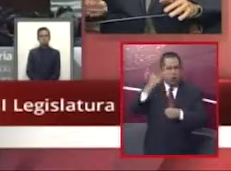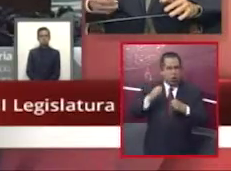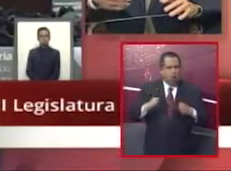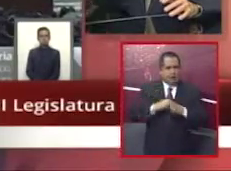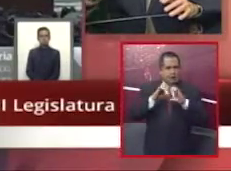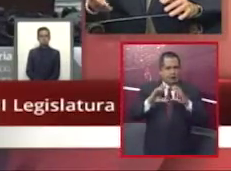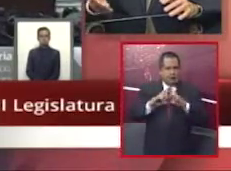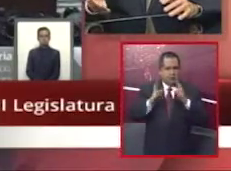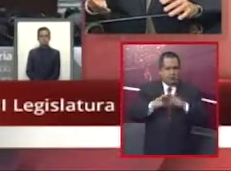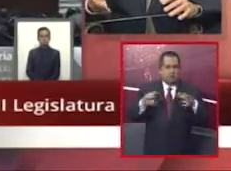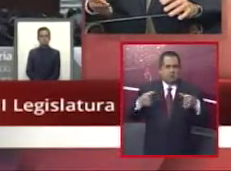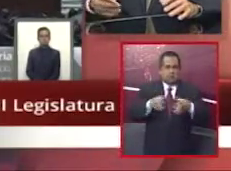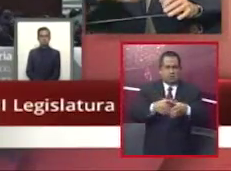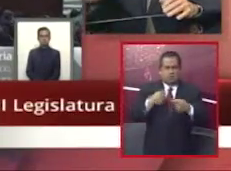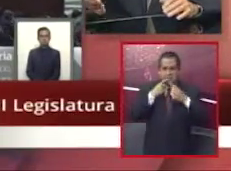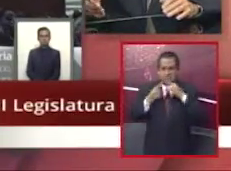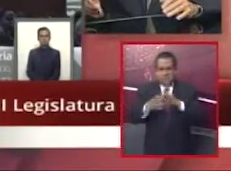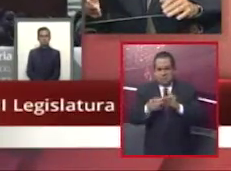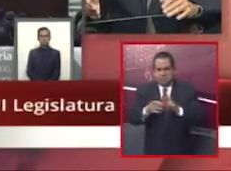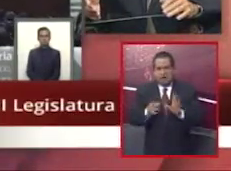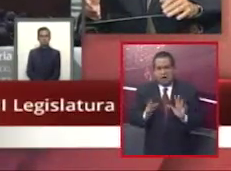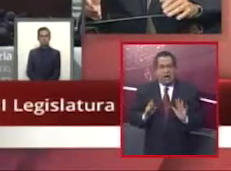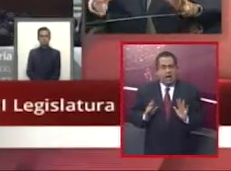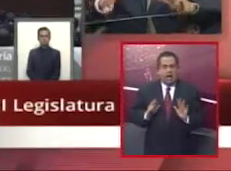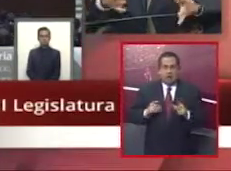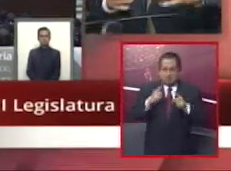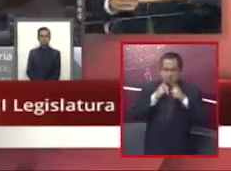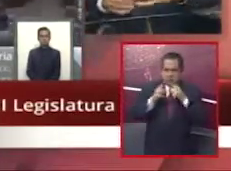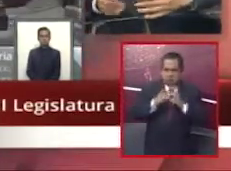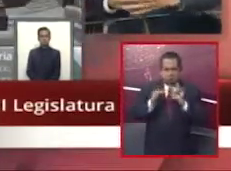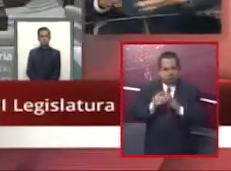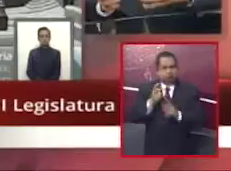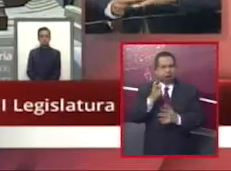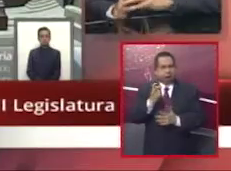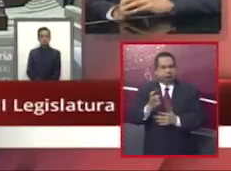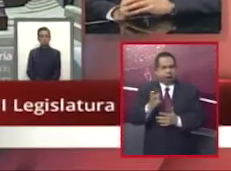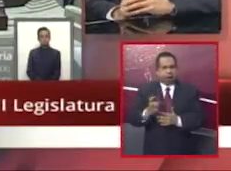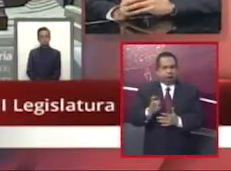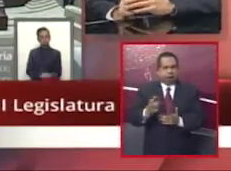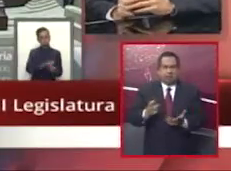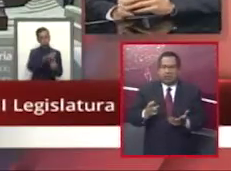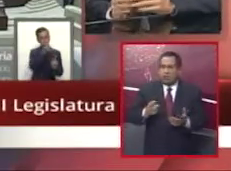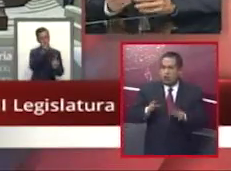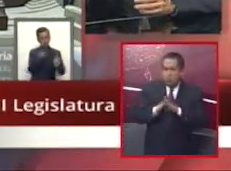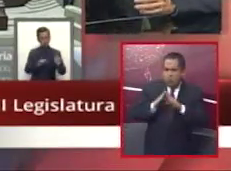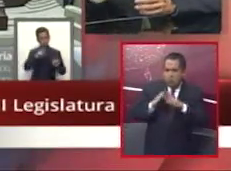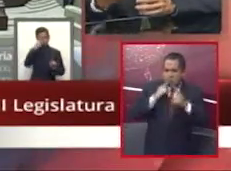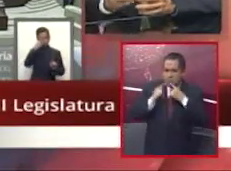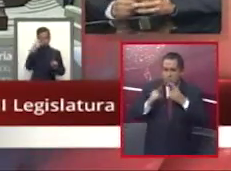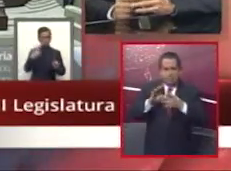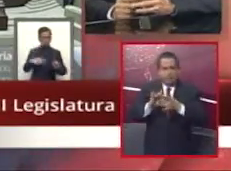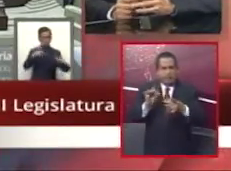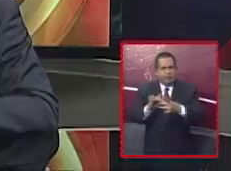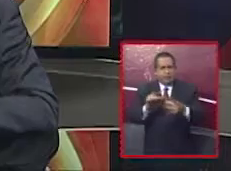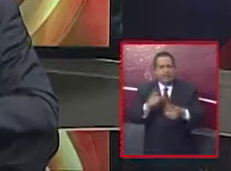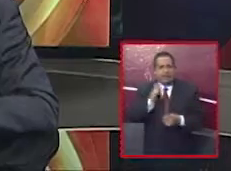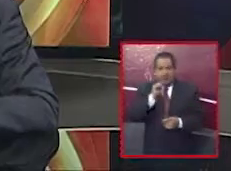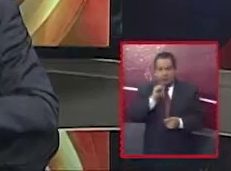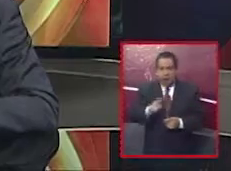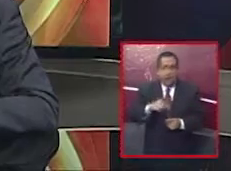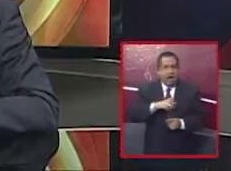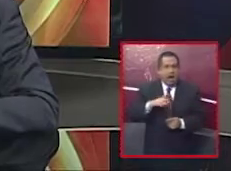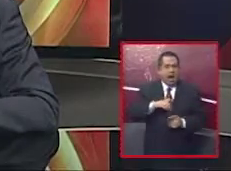sesiones, los grupos parlamentarios fijaron su posicionamiento como parte de lo que se acostumbra, también hicieron